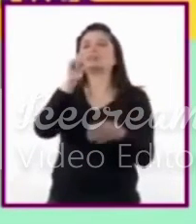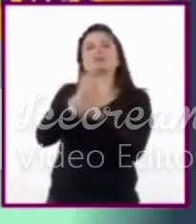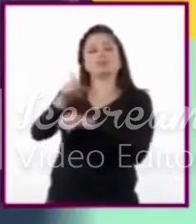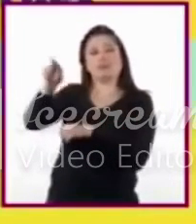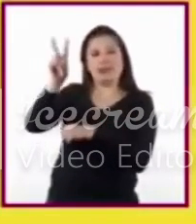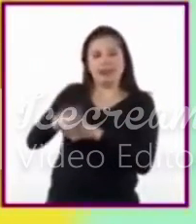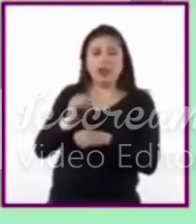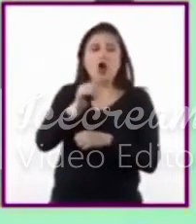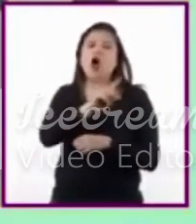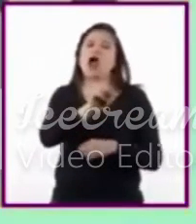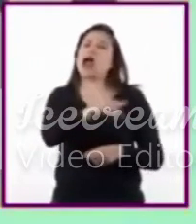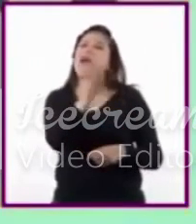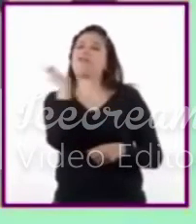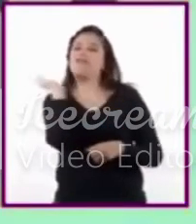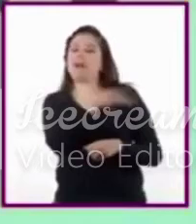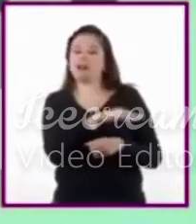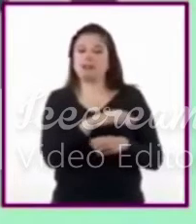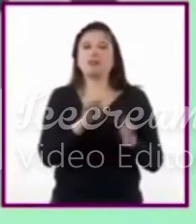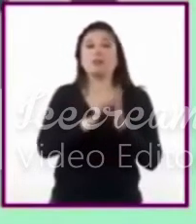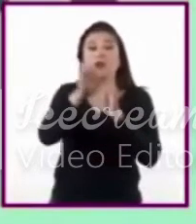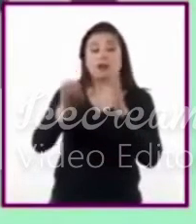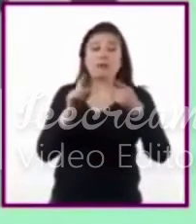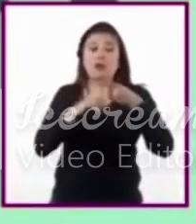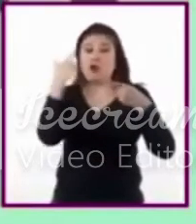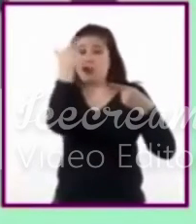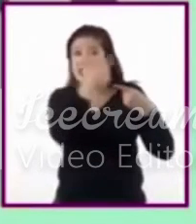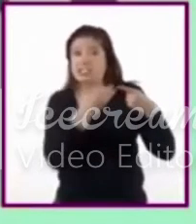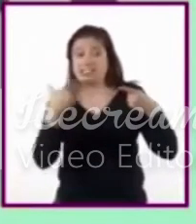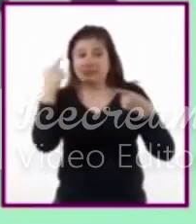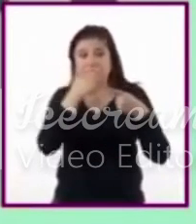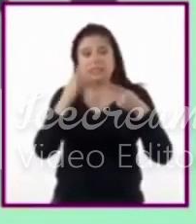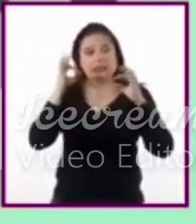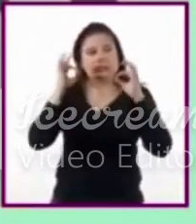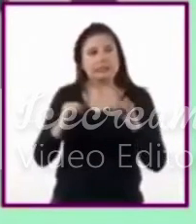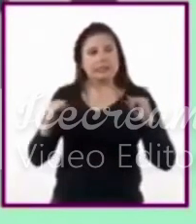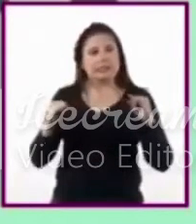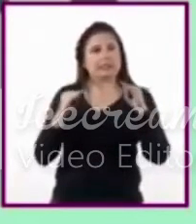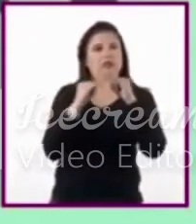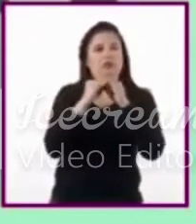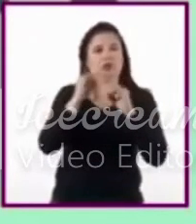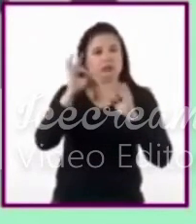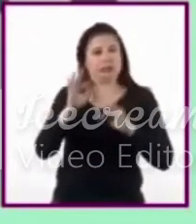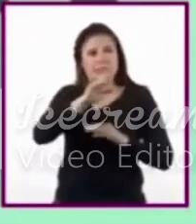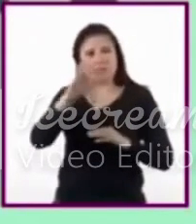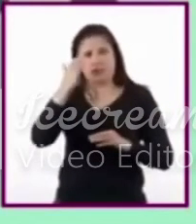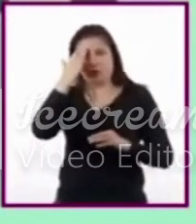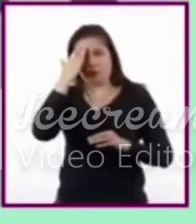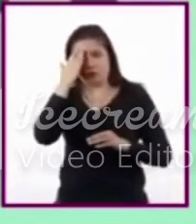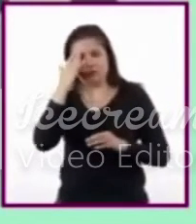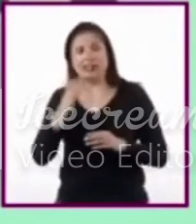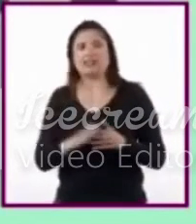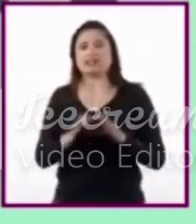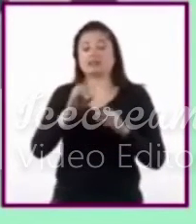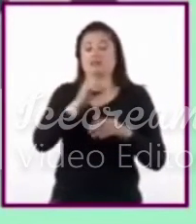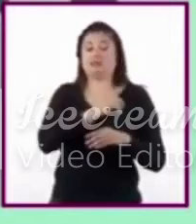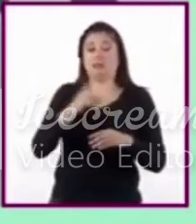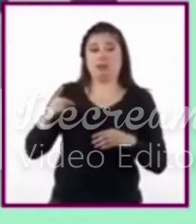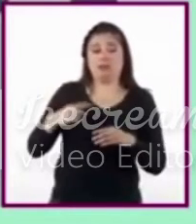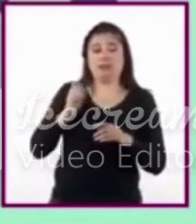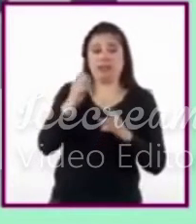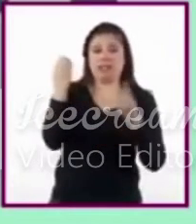red. Por ejemplo, Revisar páginas de instituciones reconocidas. Pueden ser instituciones